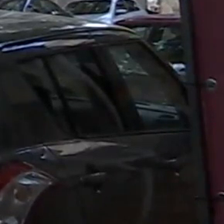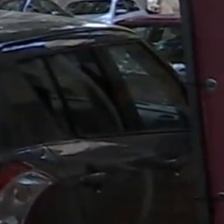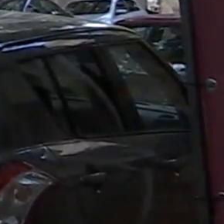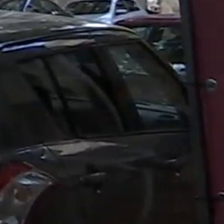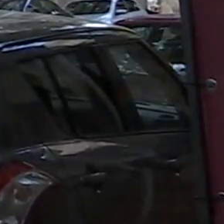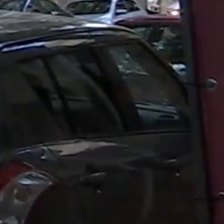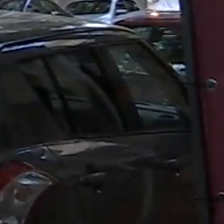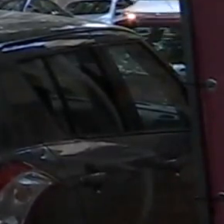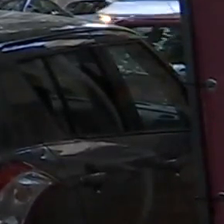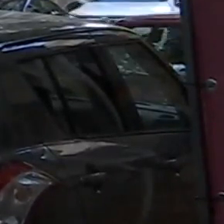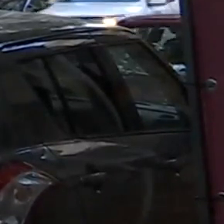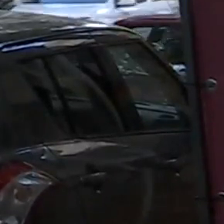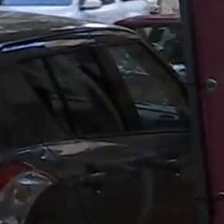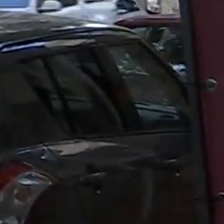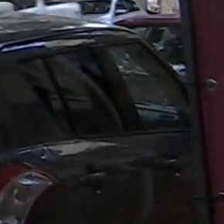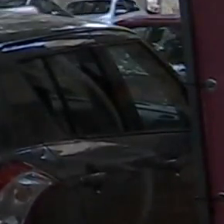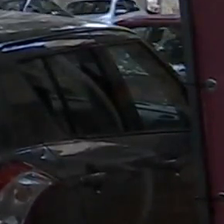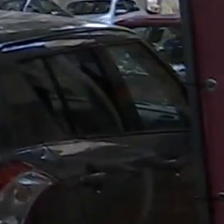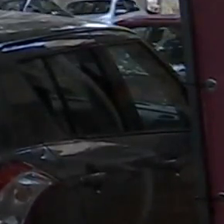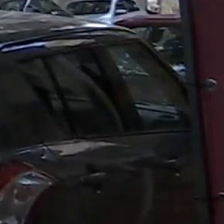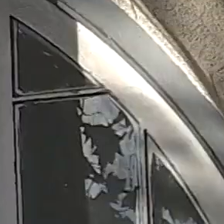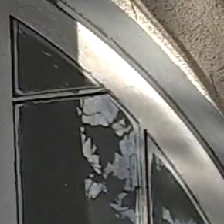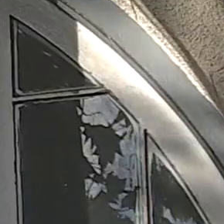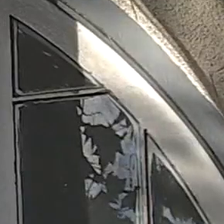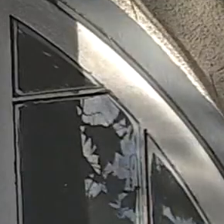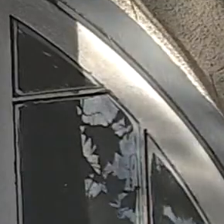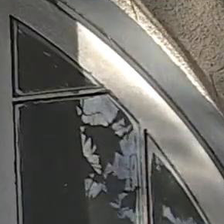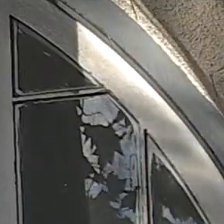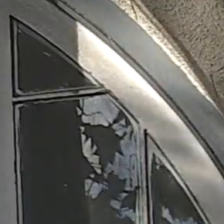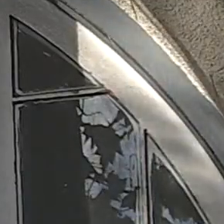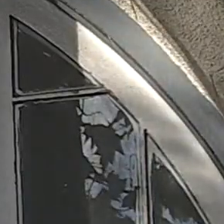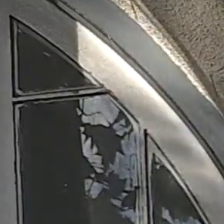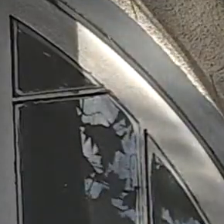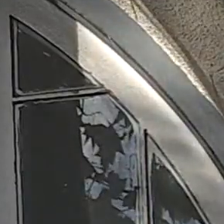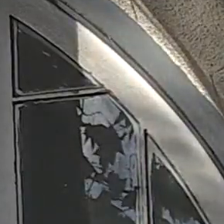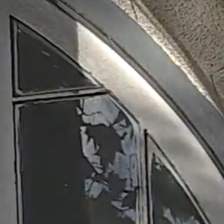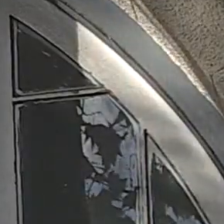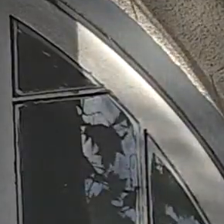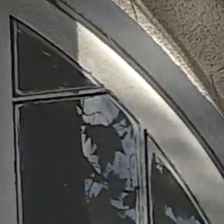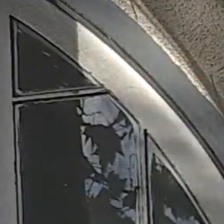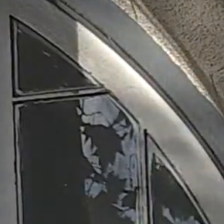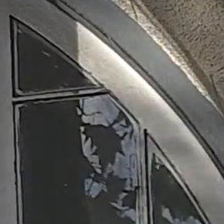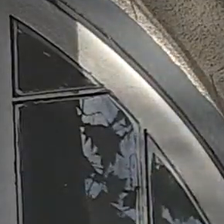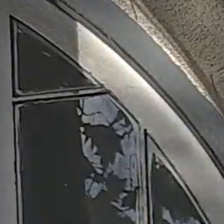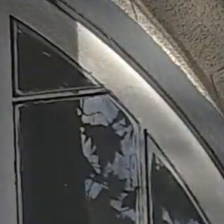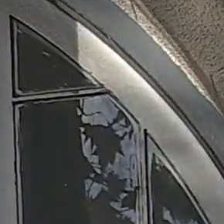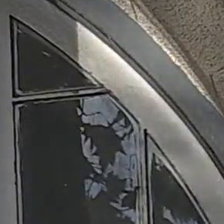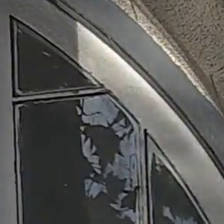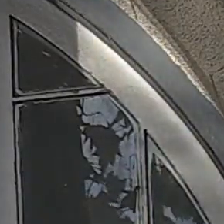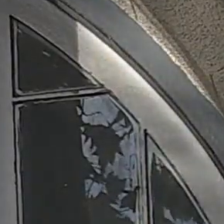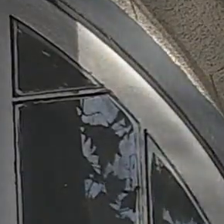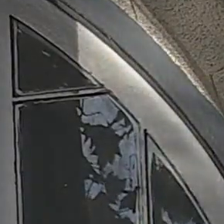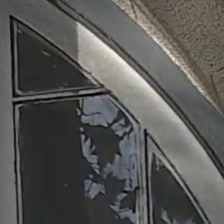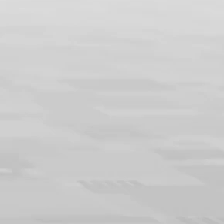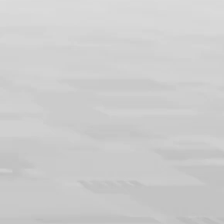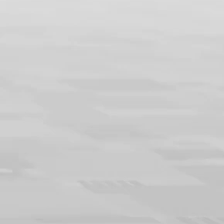Investigadores e investigadoras de Facultad de Psicología convocan a personas de entre 18 y 30 años para un estudio sobre activación cerebral en depresión y